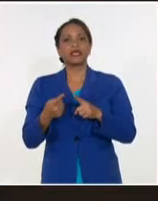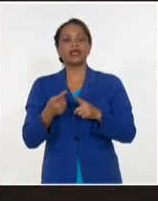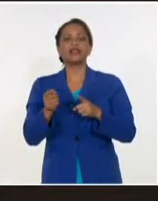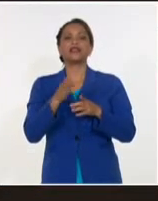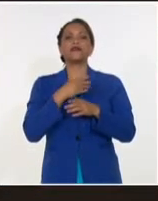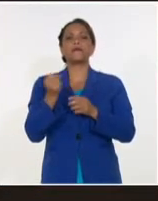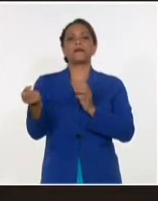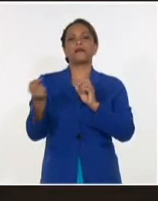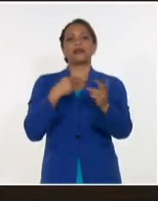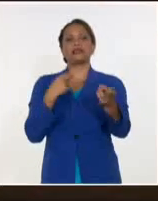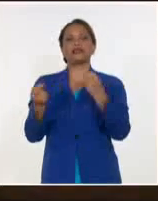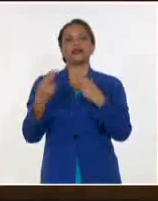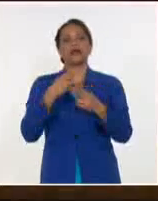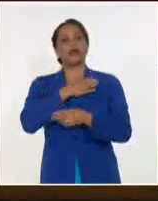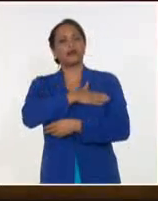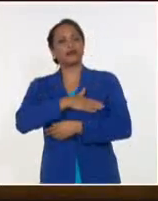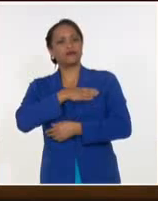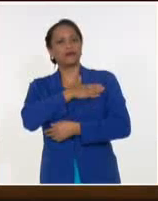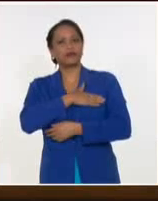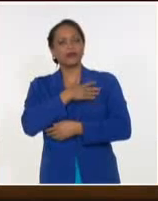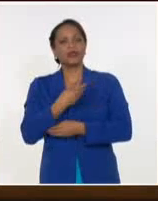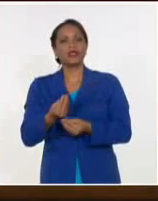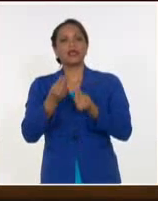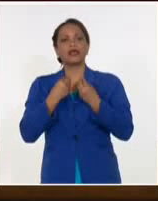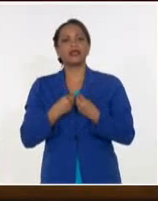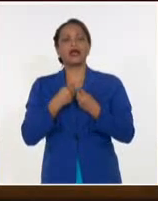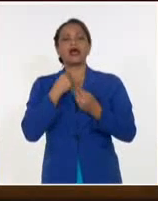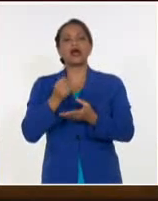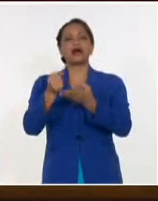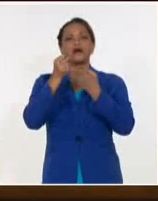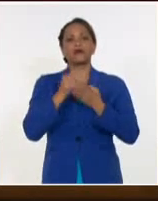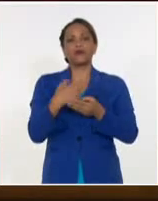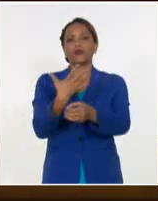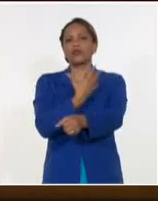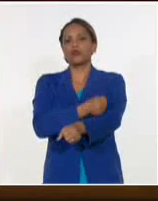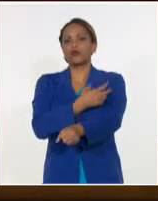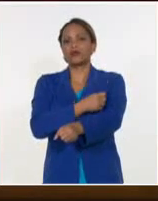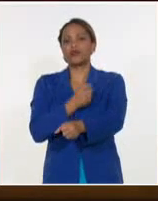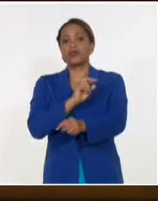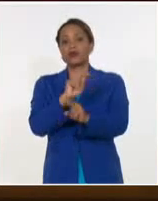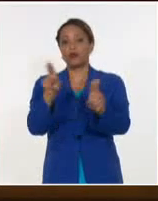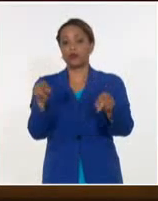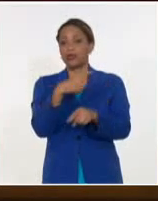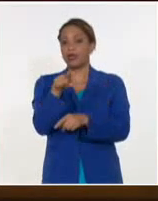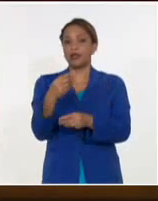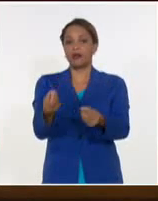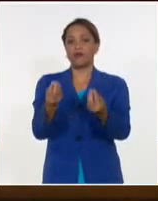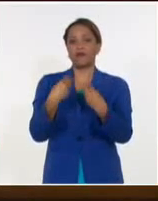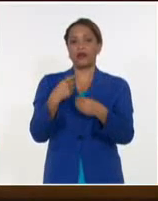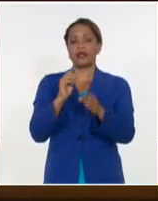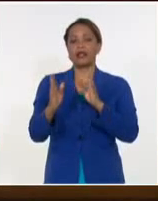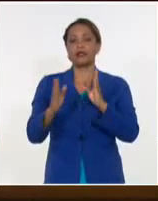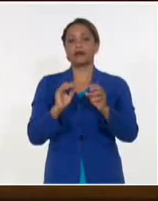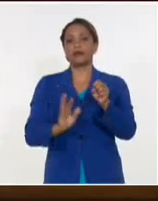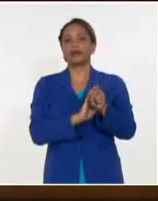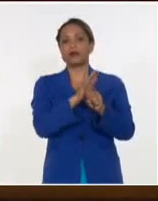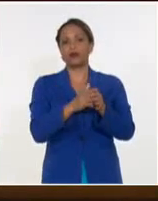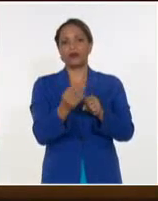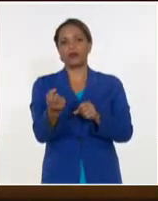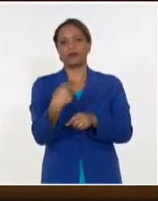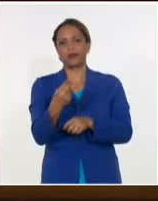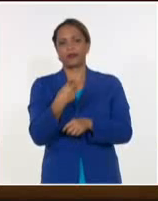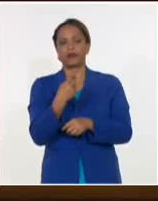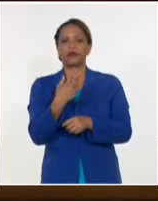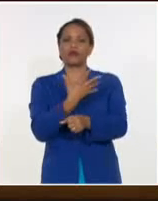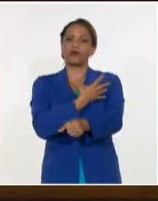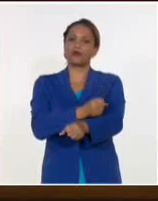mensajes de condolencia, ofrecimientos de ayuda y donaciones enviadas por ustedes durante la pandemia de la COVID-19,